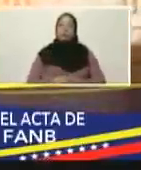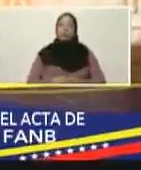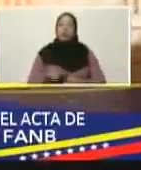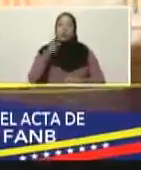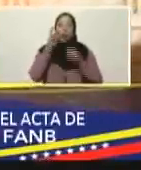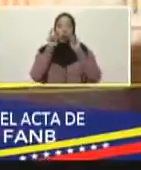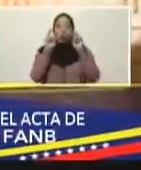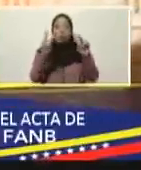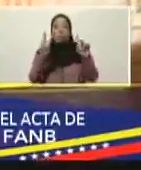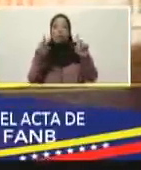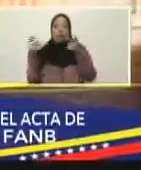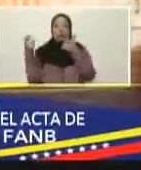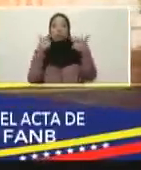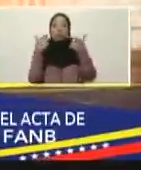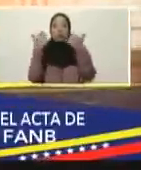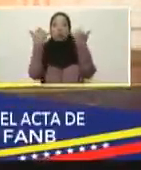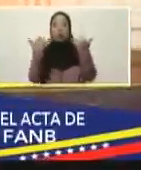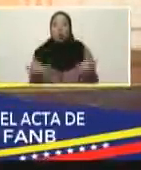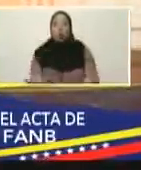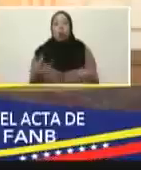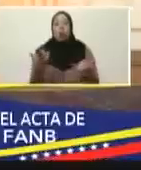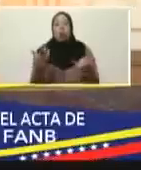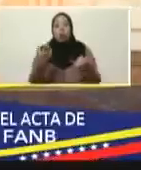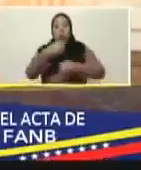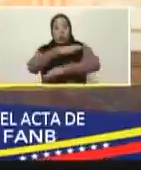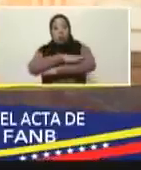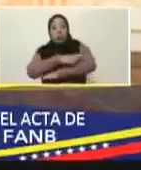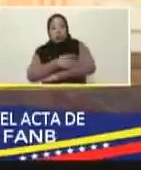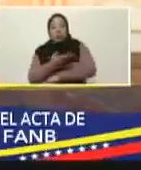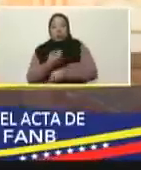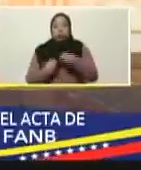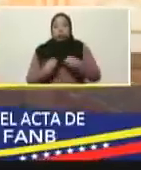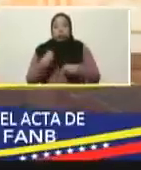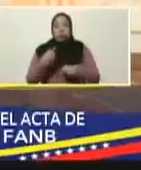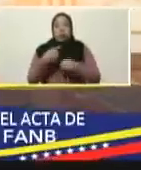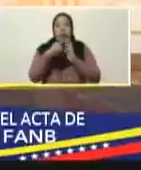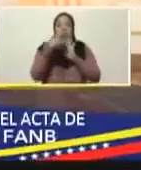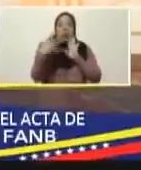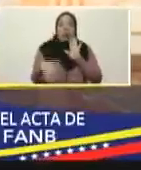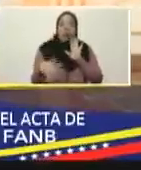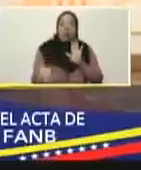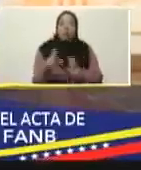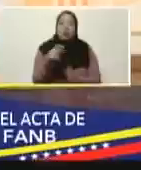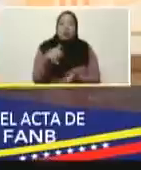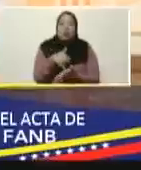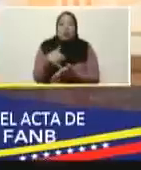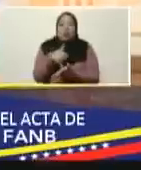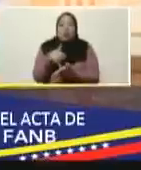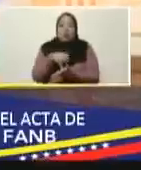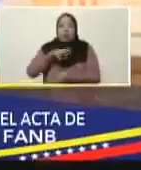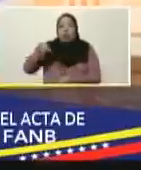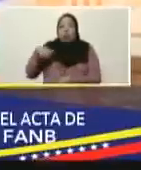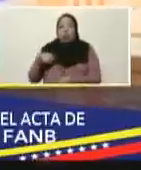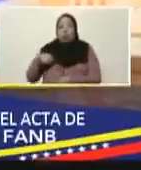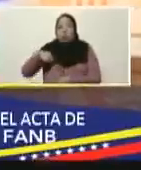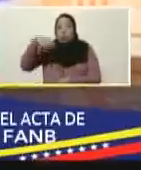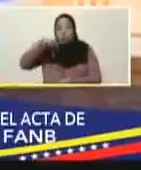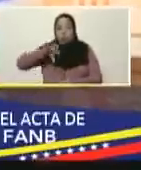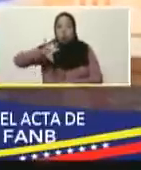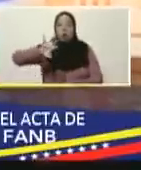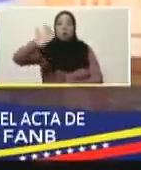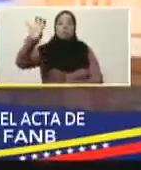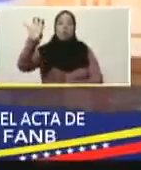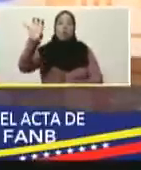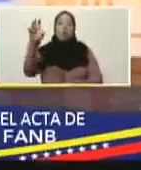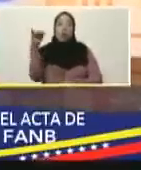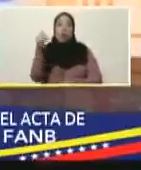pelear cuando ha estado en juego nuestra dignidad y nuestros derechos como nación, puede dar